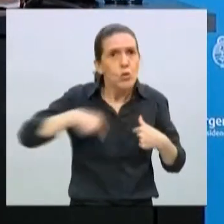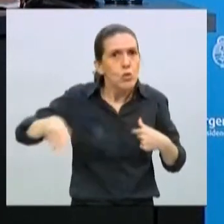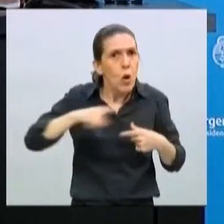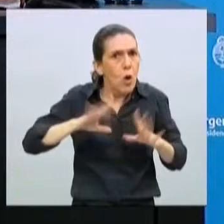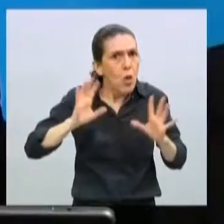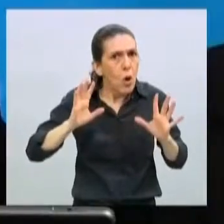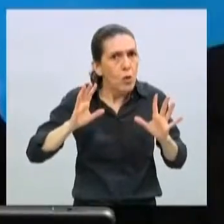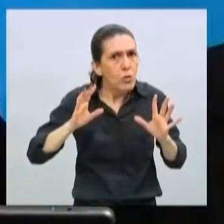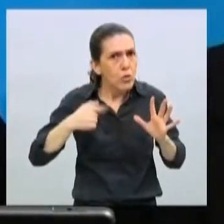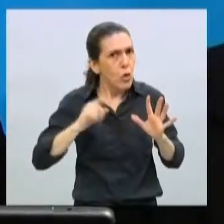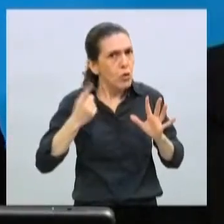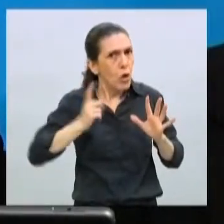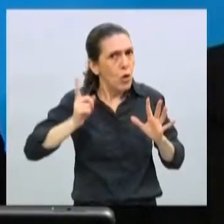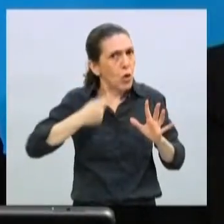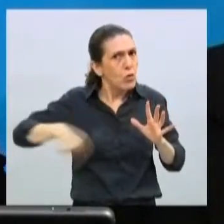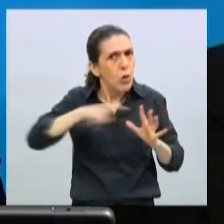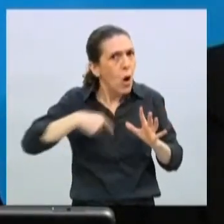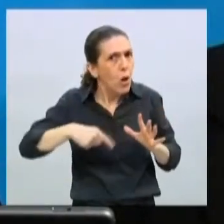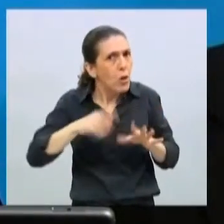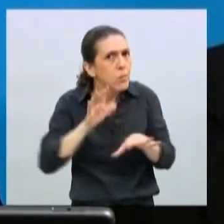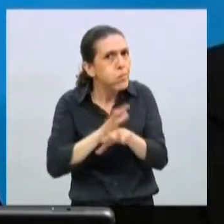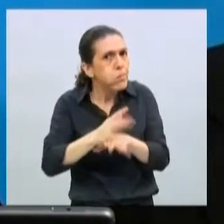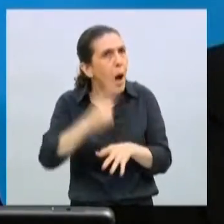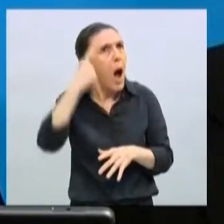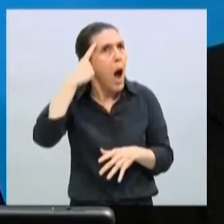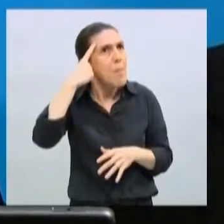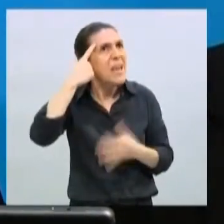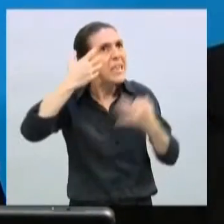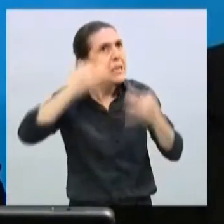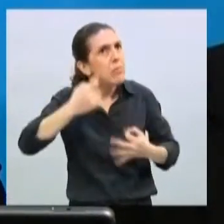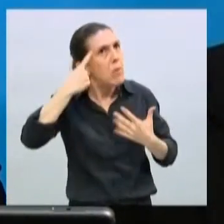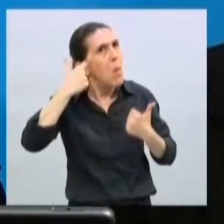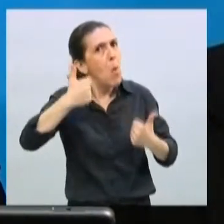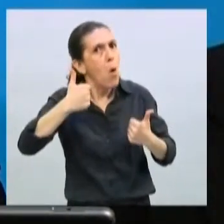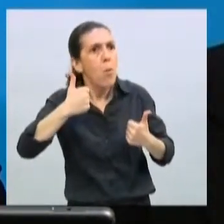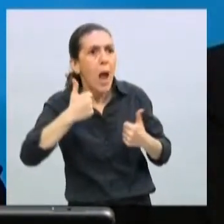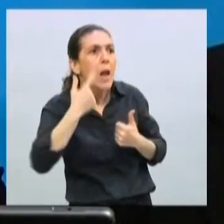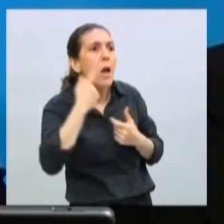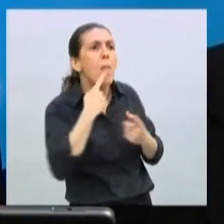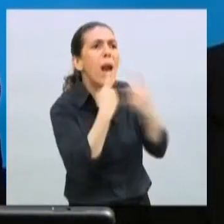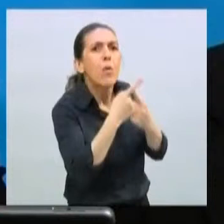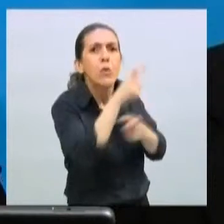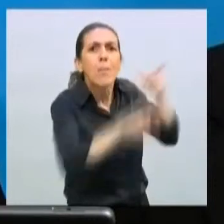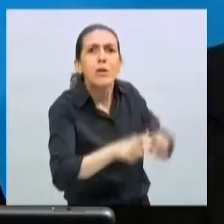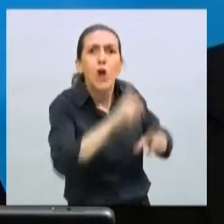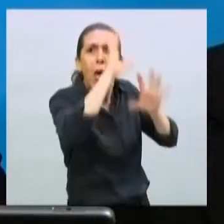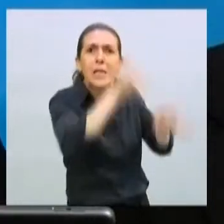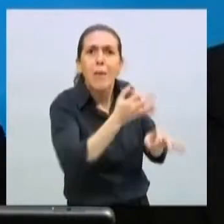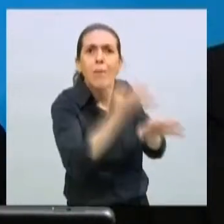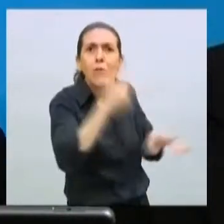inteligencia de consultar a los que saben en un tema tan delicado y no dejarnos llevar ni por